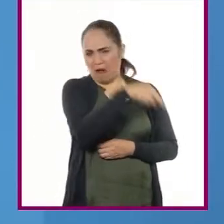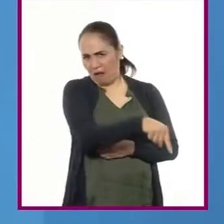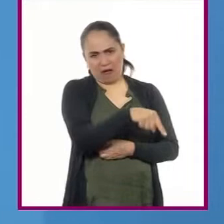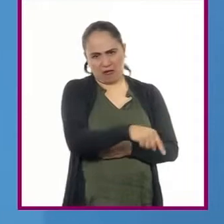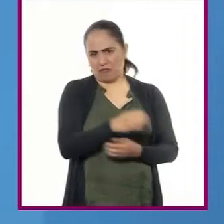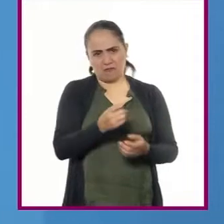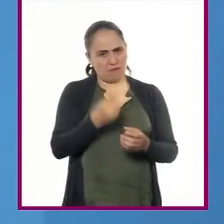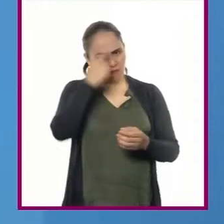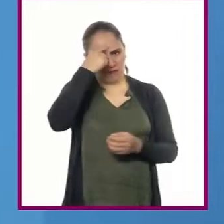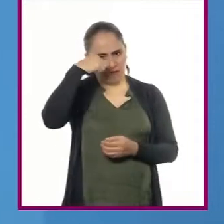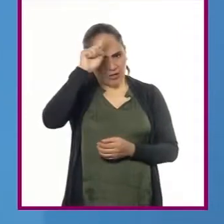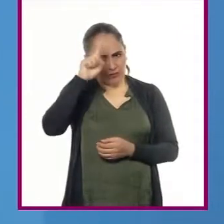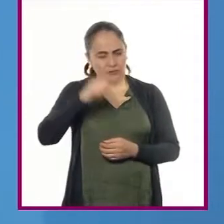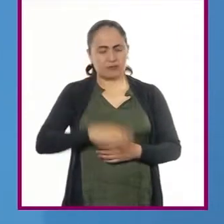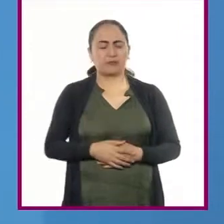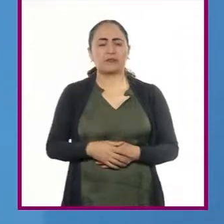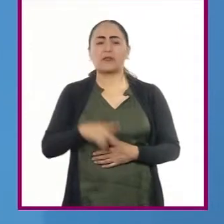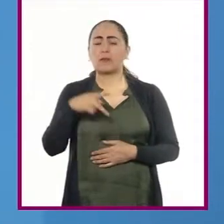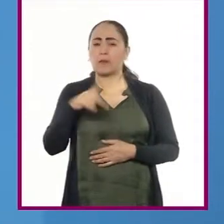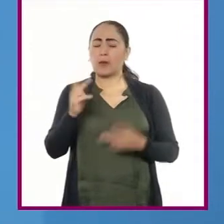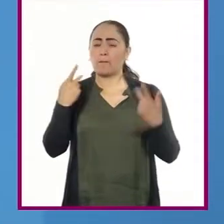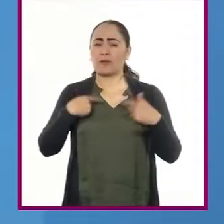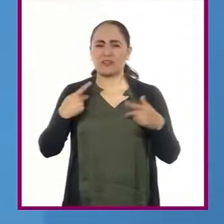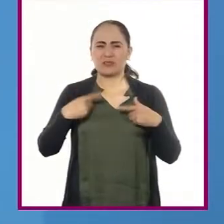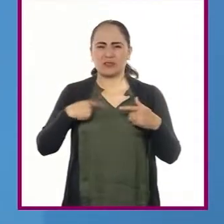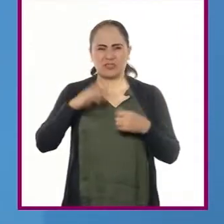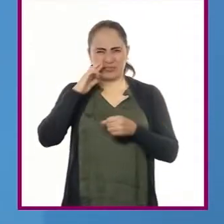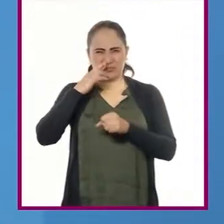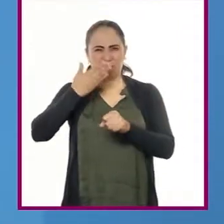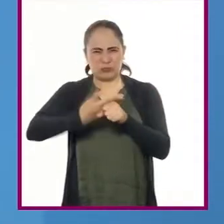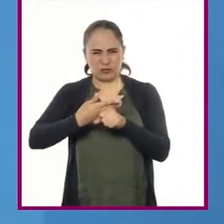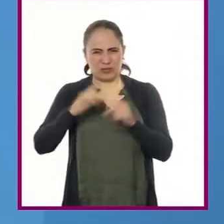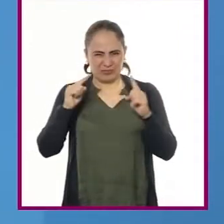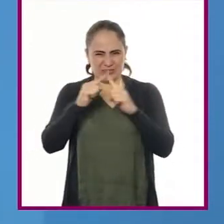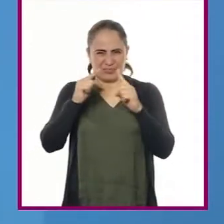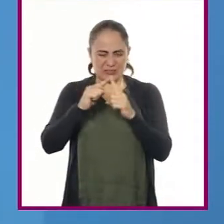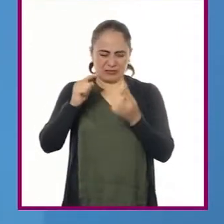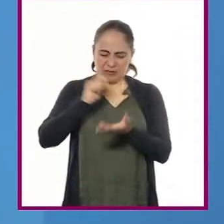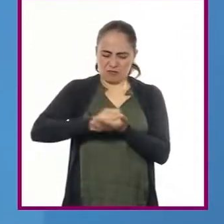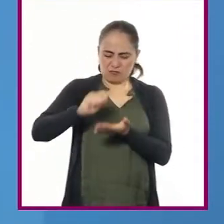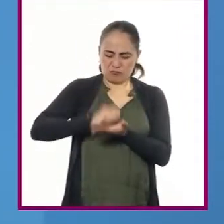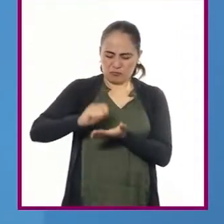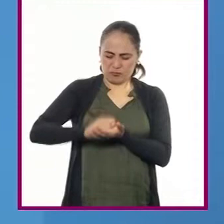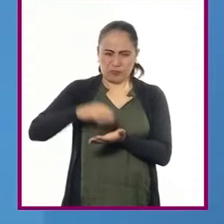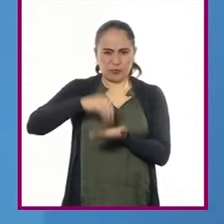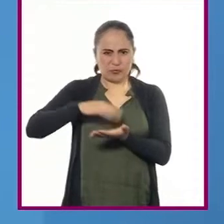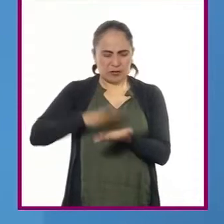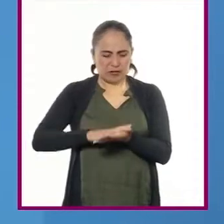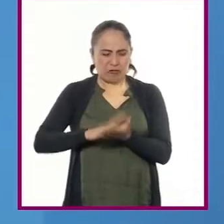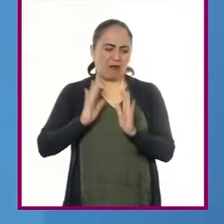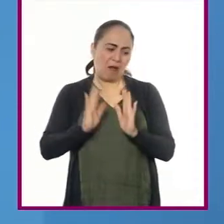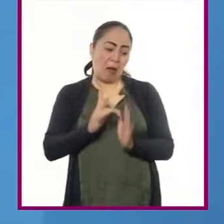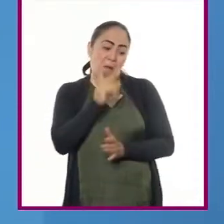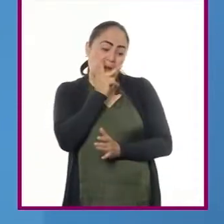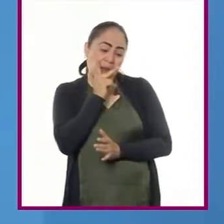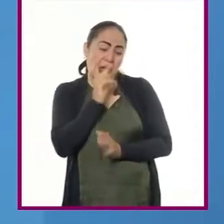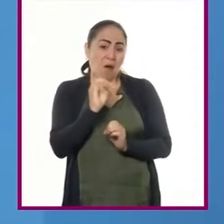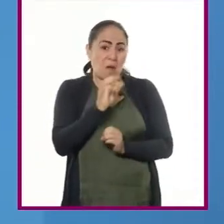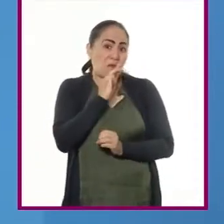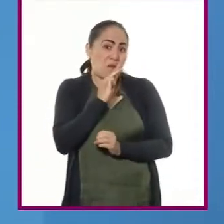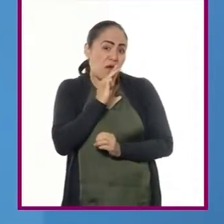los párrocos encargados de los registros resolvían la cuestión ubicando al individuo en la etnia del padre o la